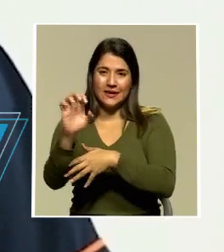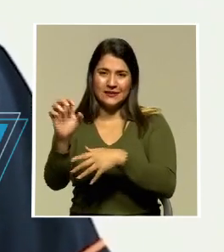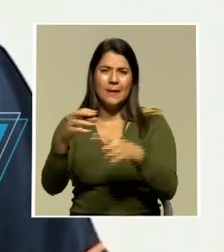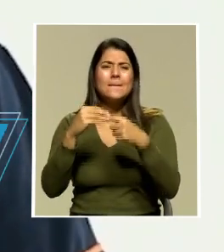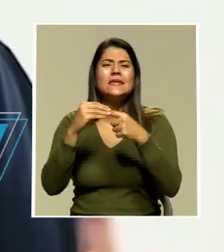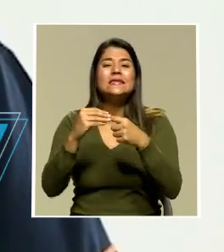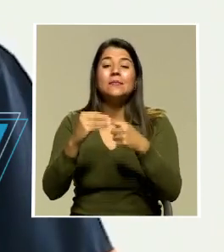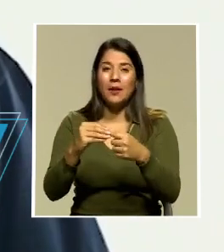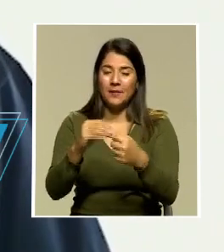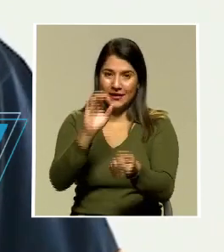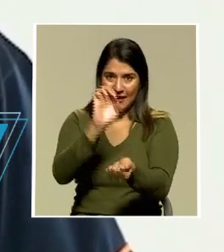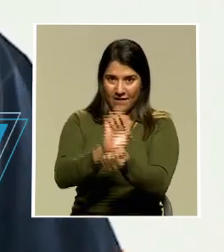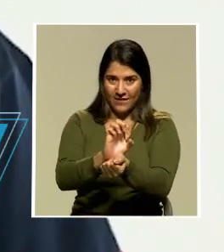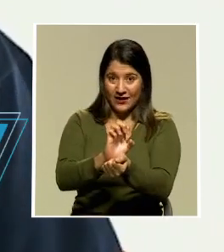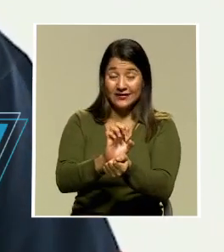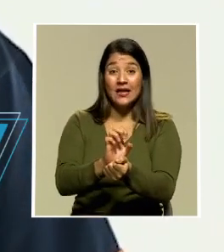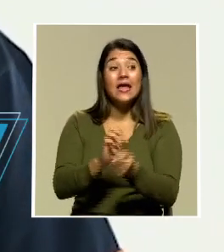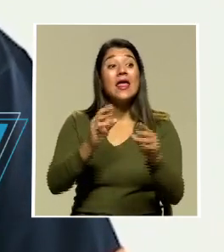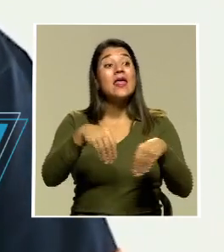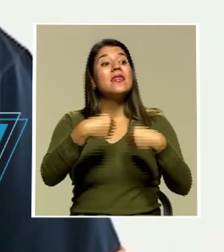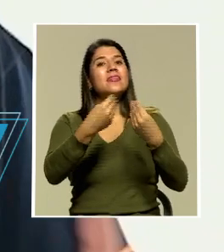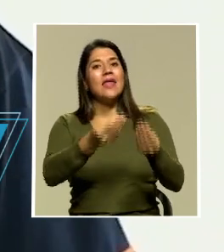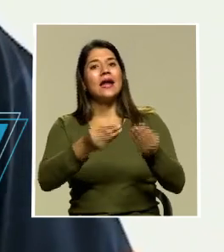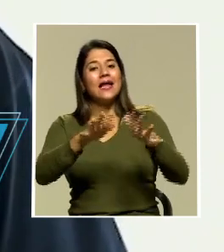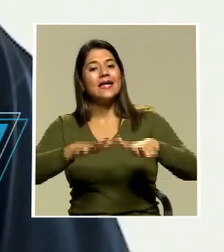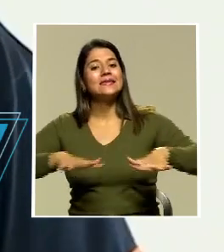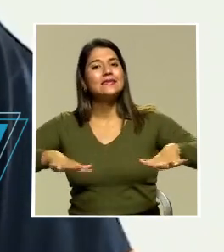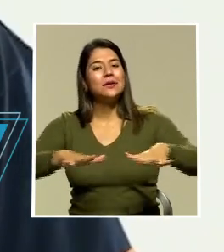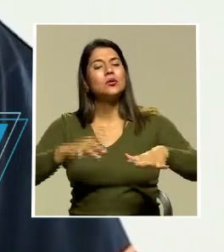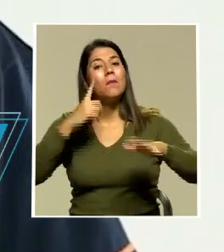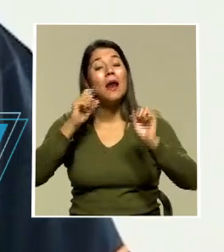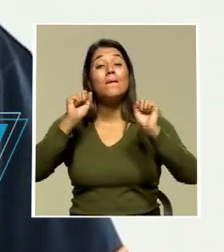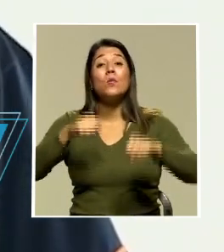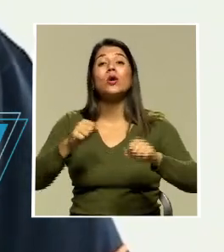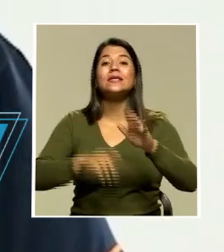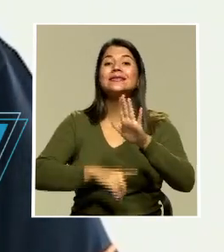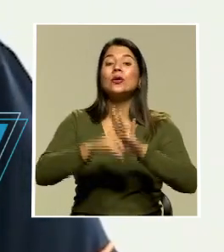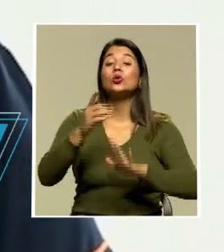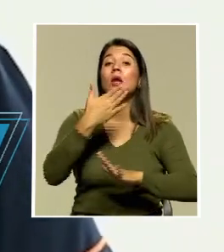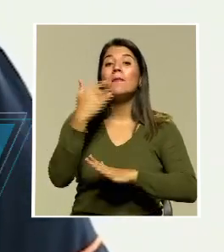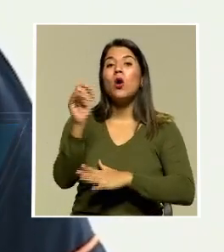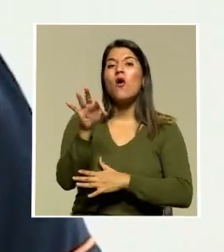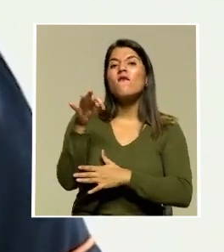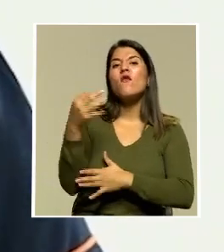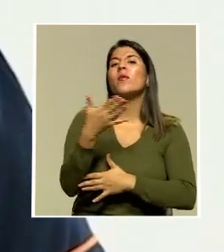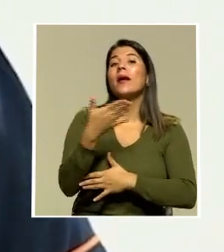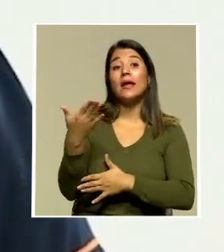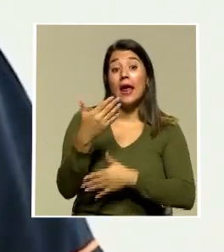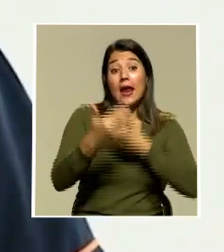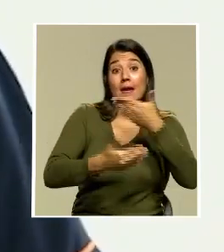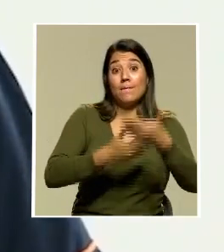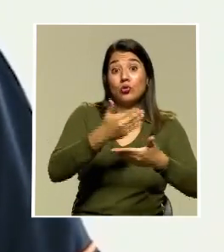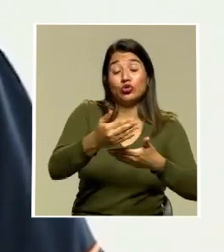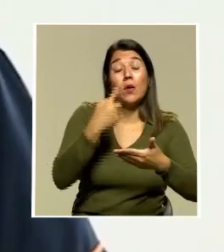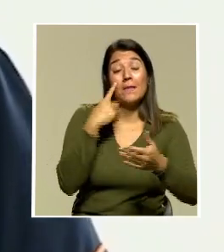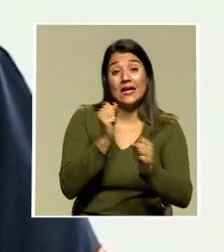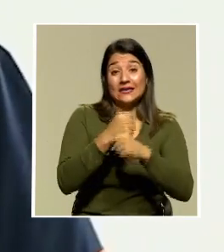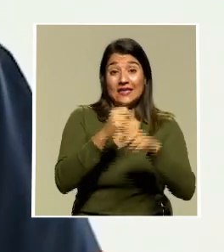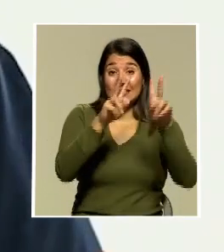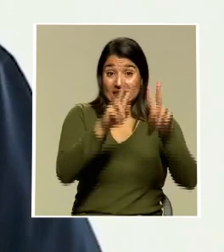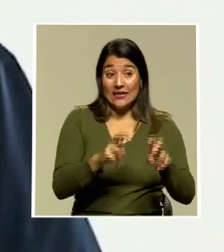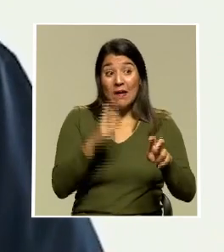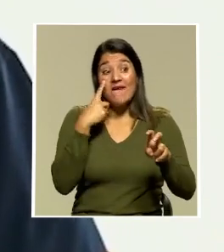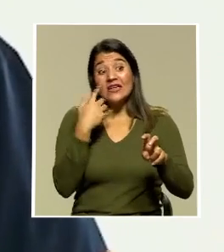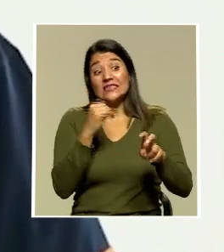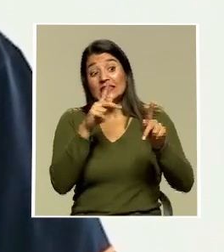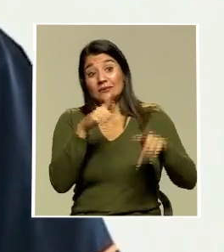en dotar de espacios físicos para que puedan desarrollar de mejor manera tanto la toma de muestras para ver si las personas